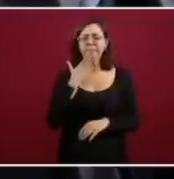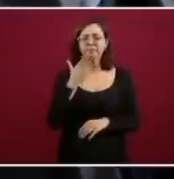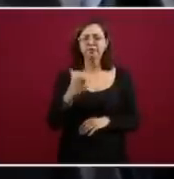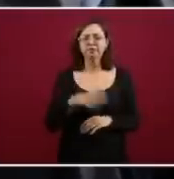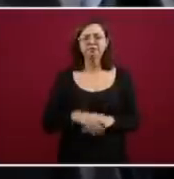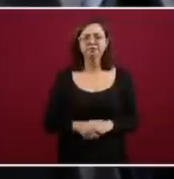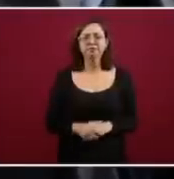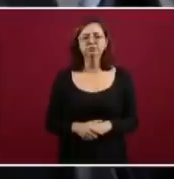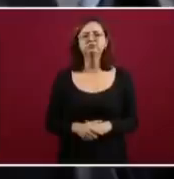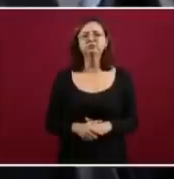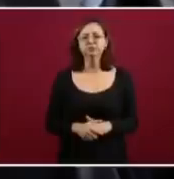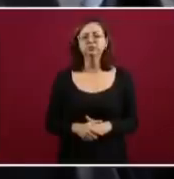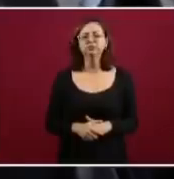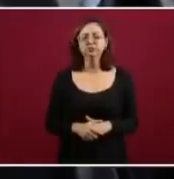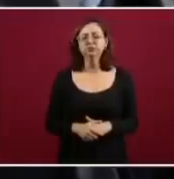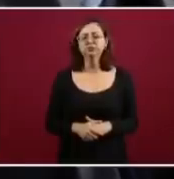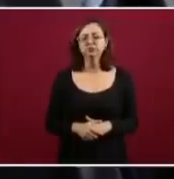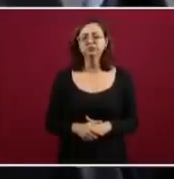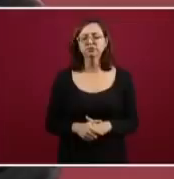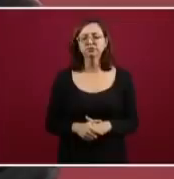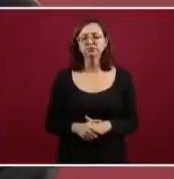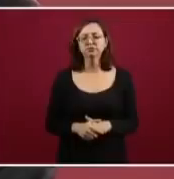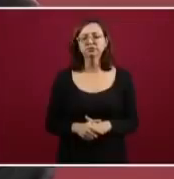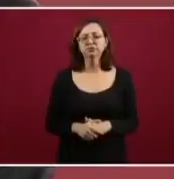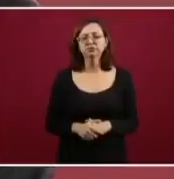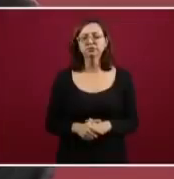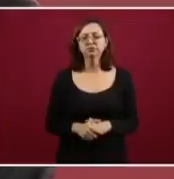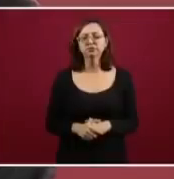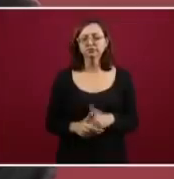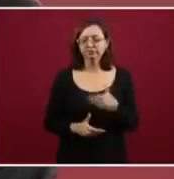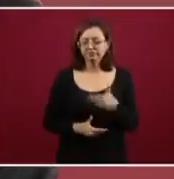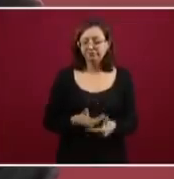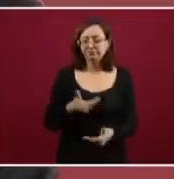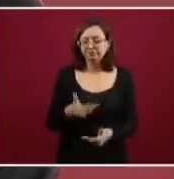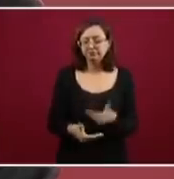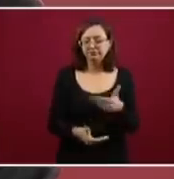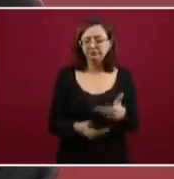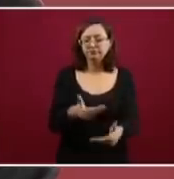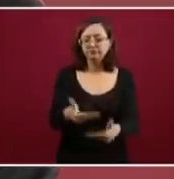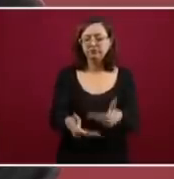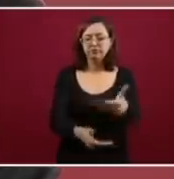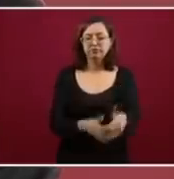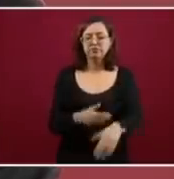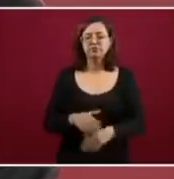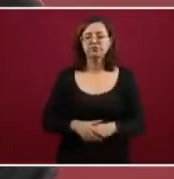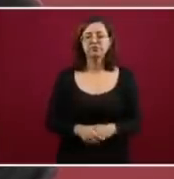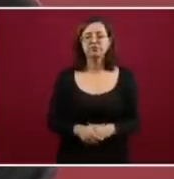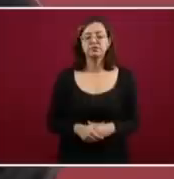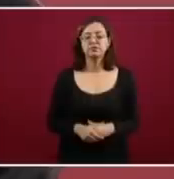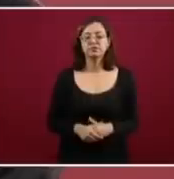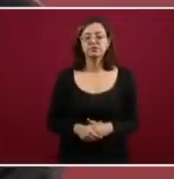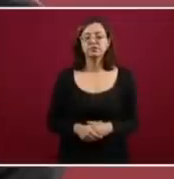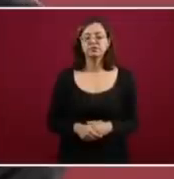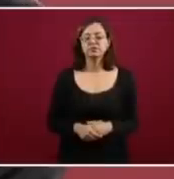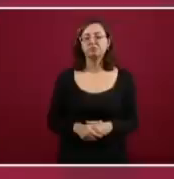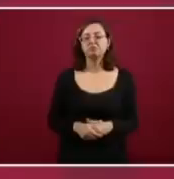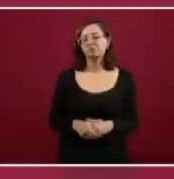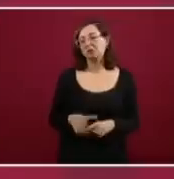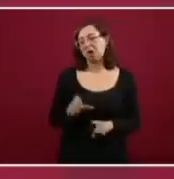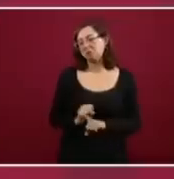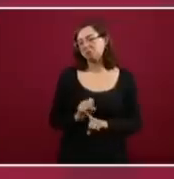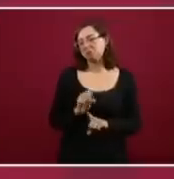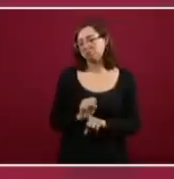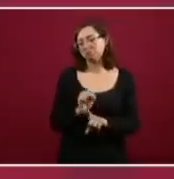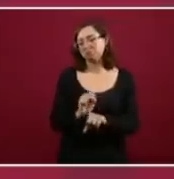entonces si se está avanzando en este sentido